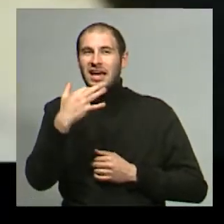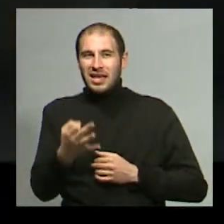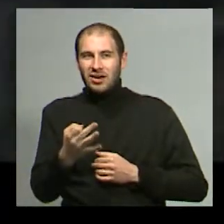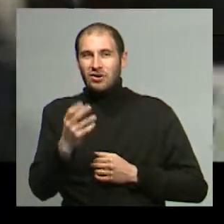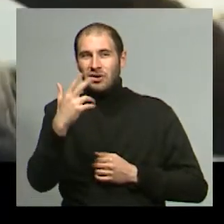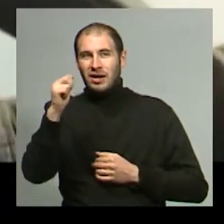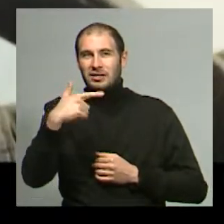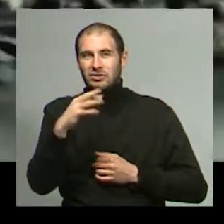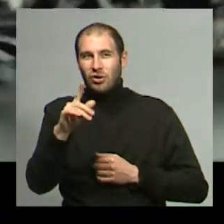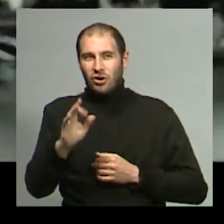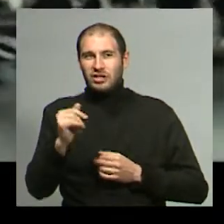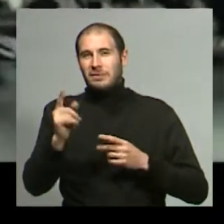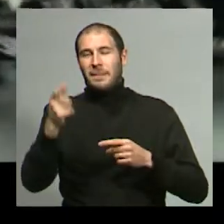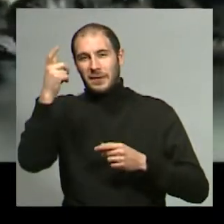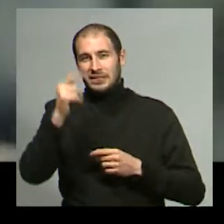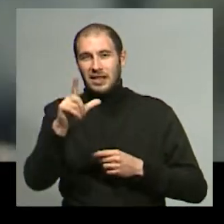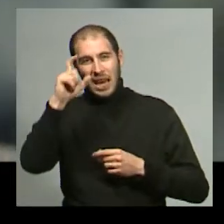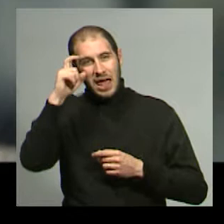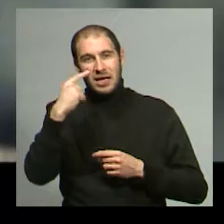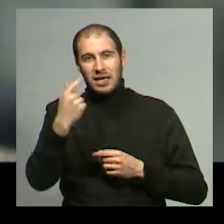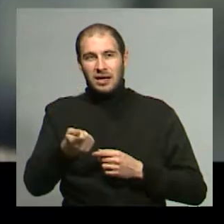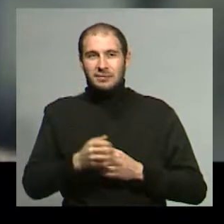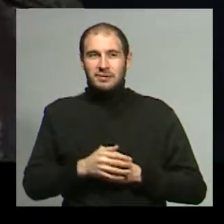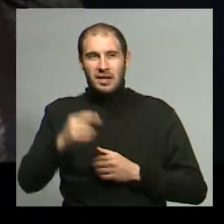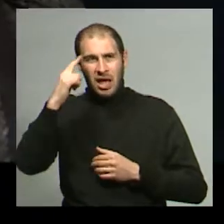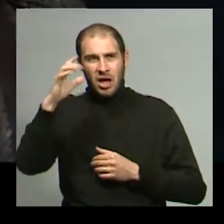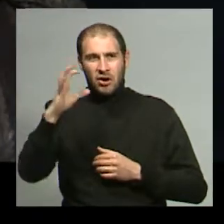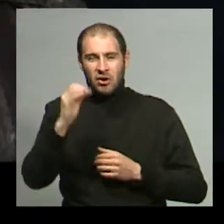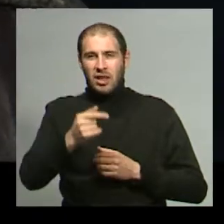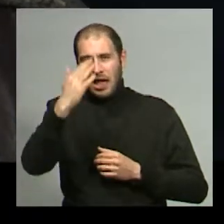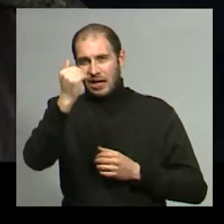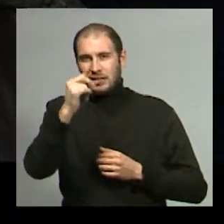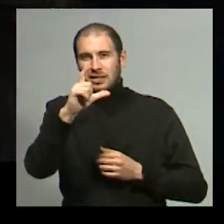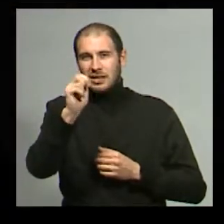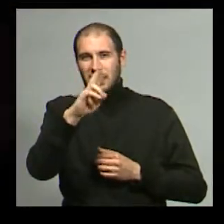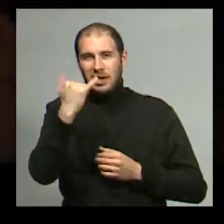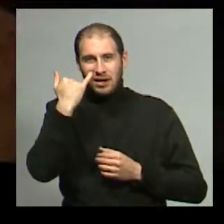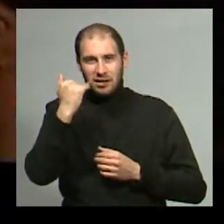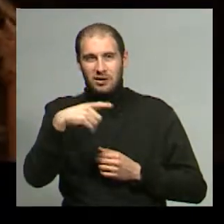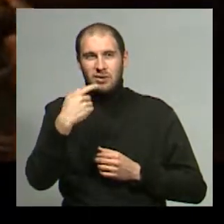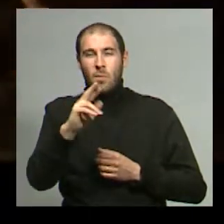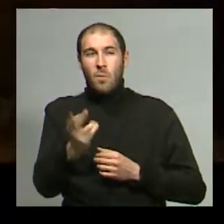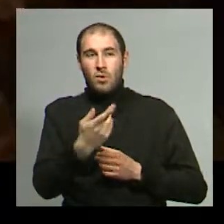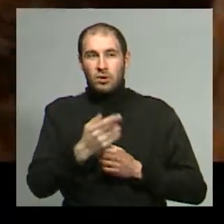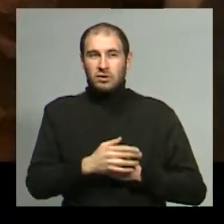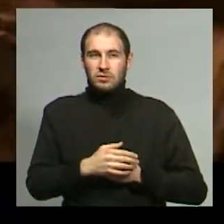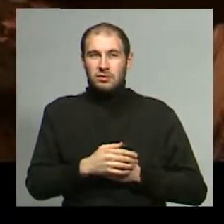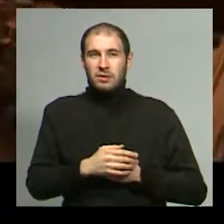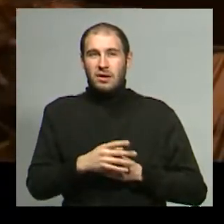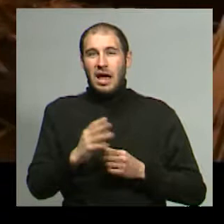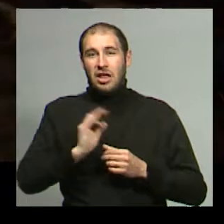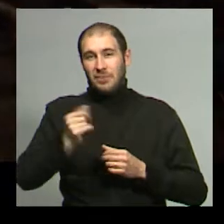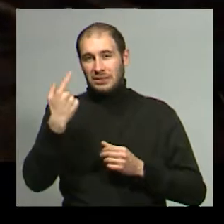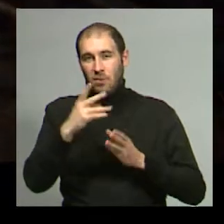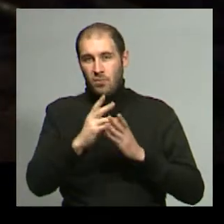Han Solo y la princesa Leia, que recordemos interpretada por Carrie Fisher y murió a finales del